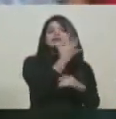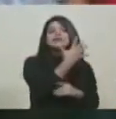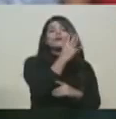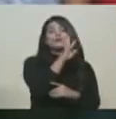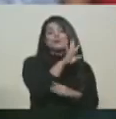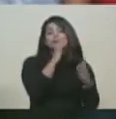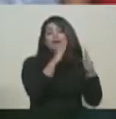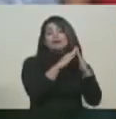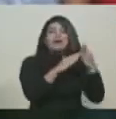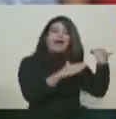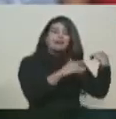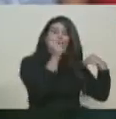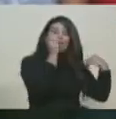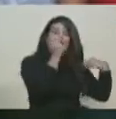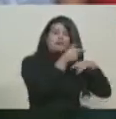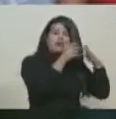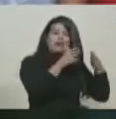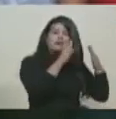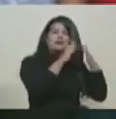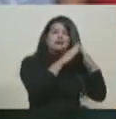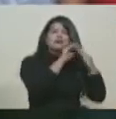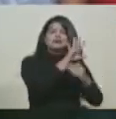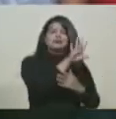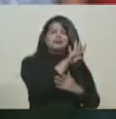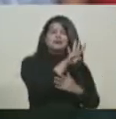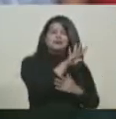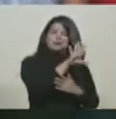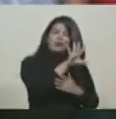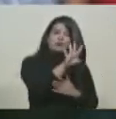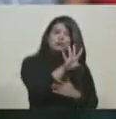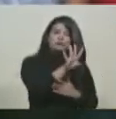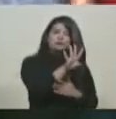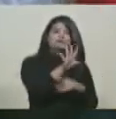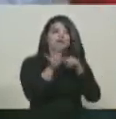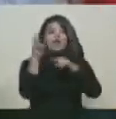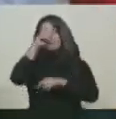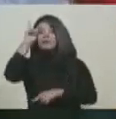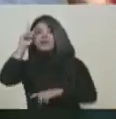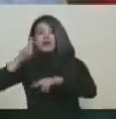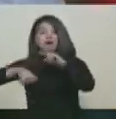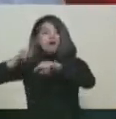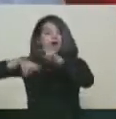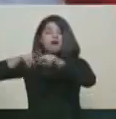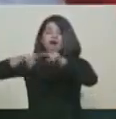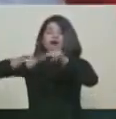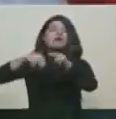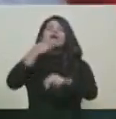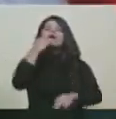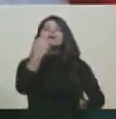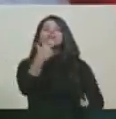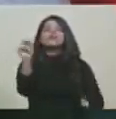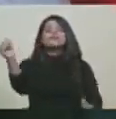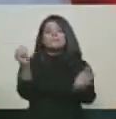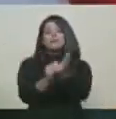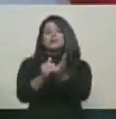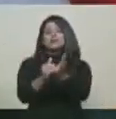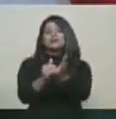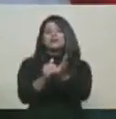54 viviendas. Vilma Mora ya llega a 30.000 y las que faltan. Y es Barrio Nuevo, Barrio Tricolor